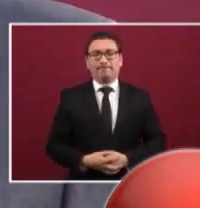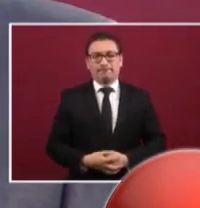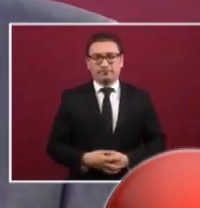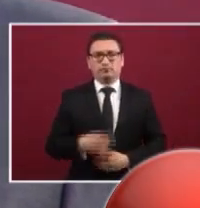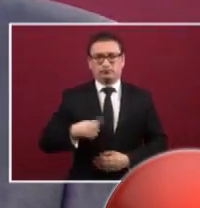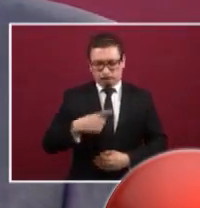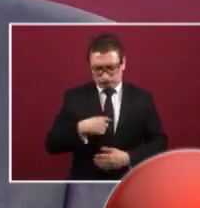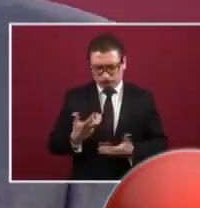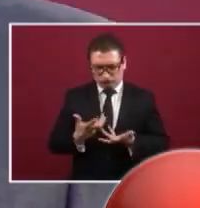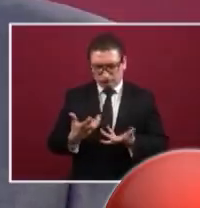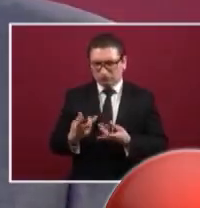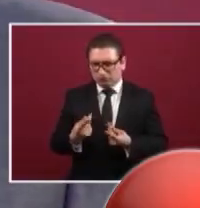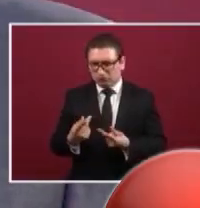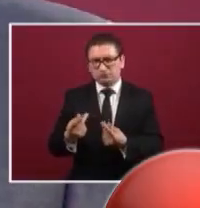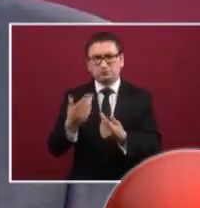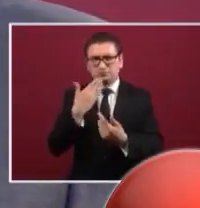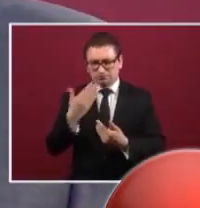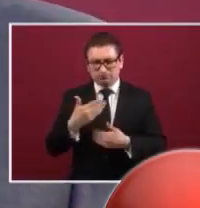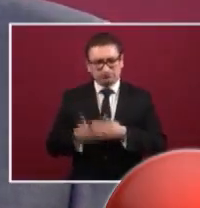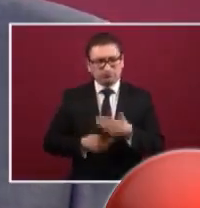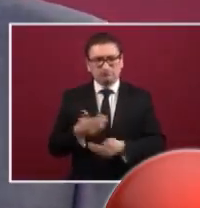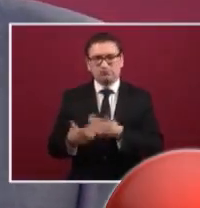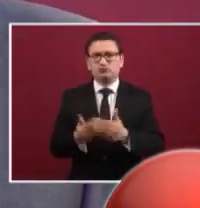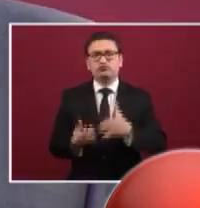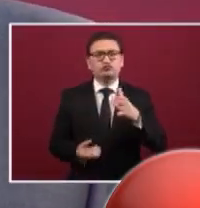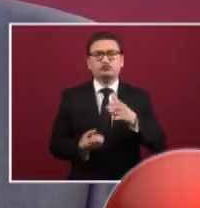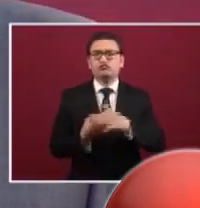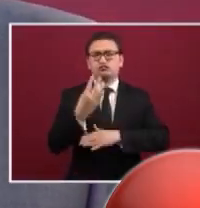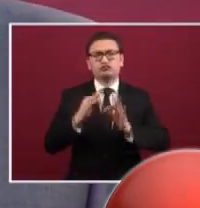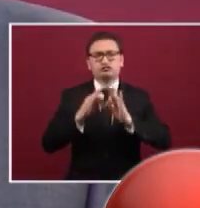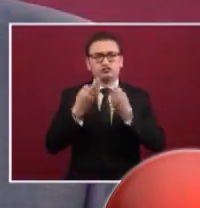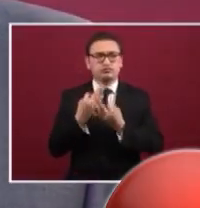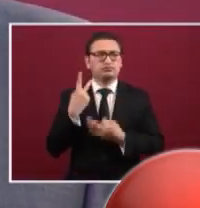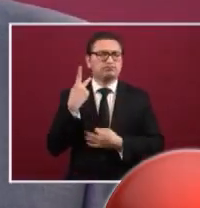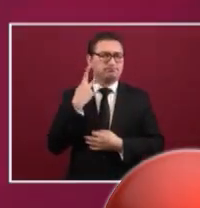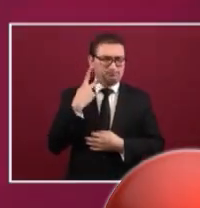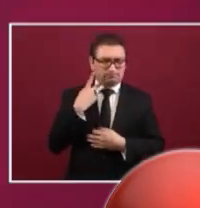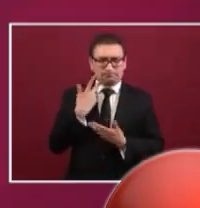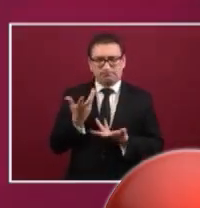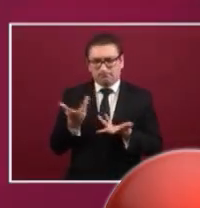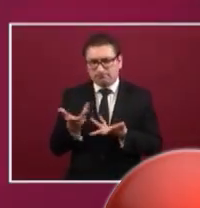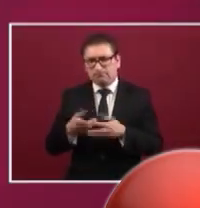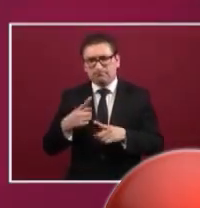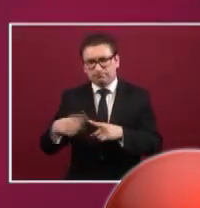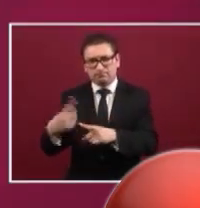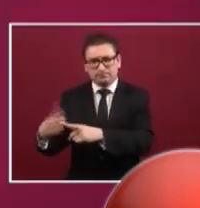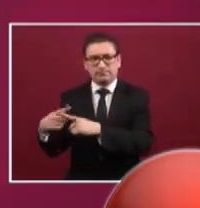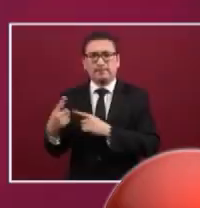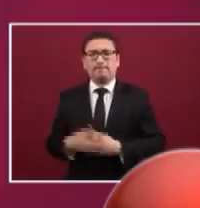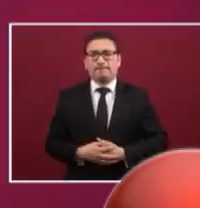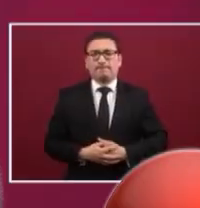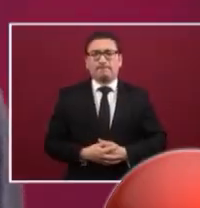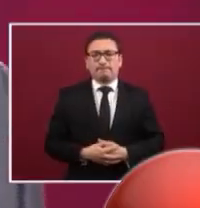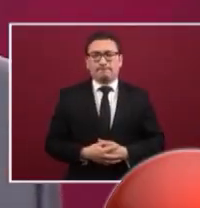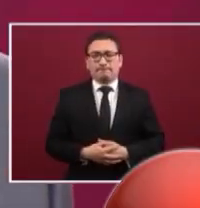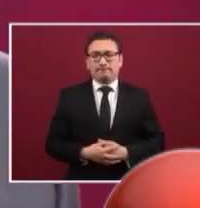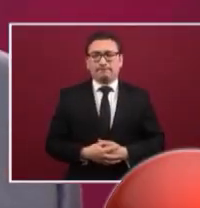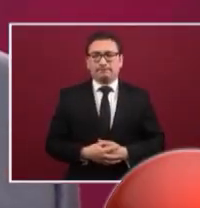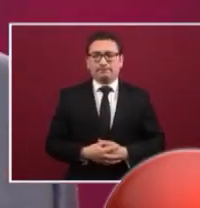llevar a la práctica una nueva política que